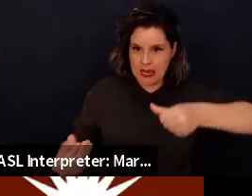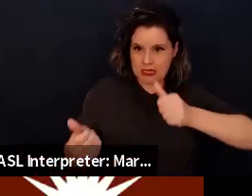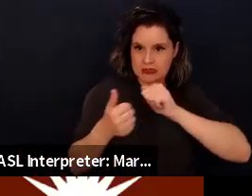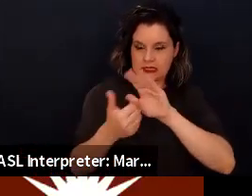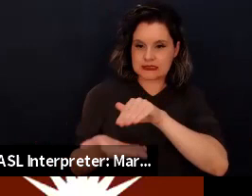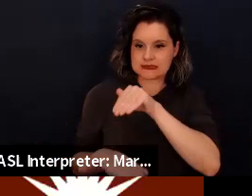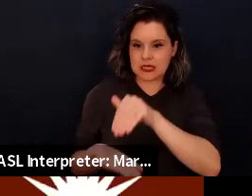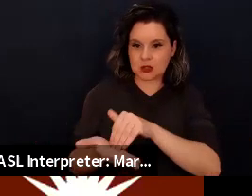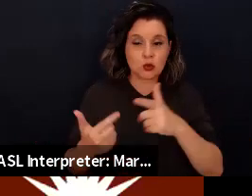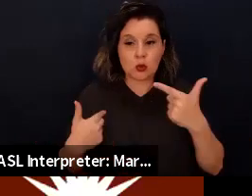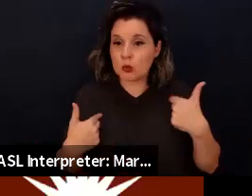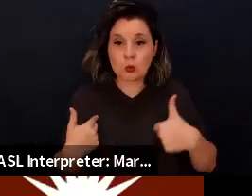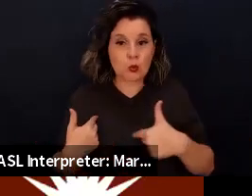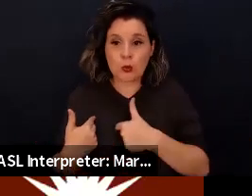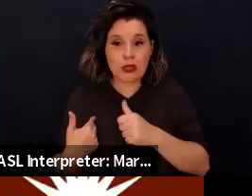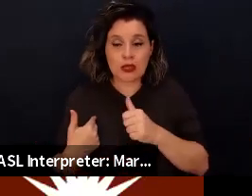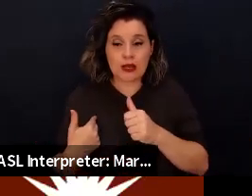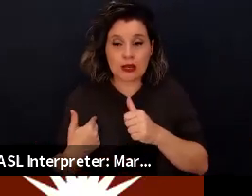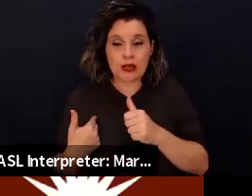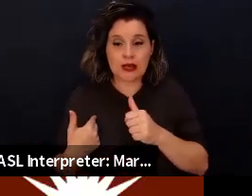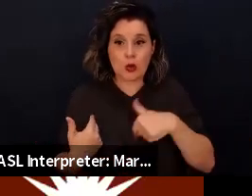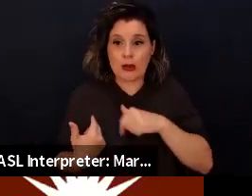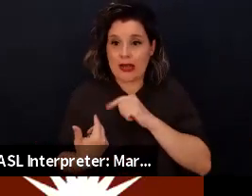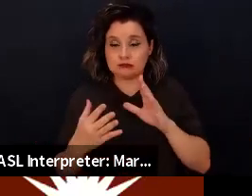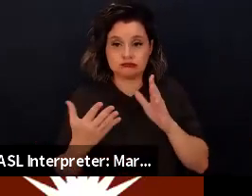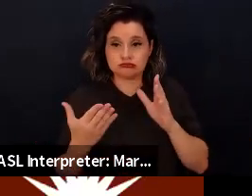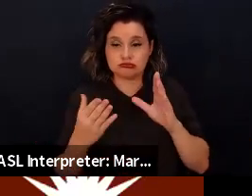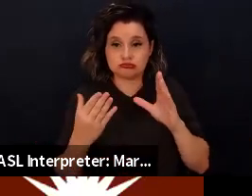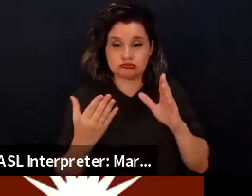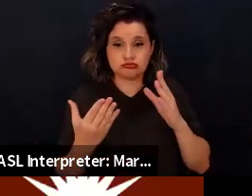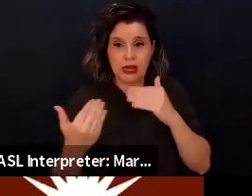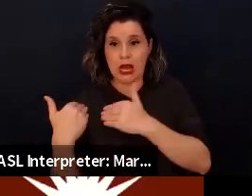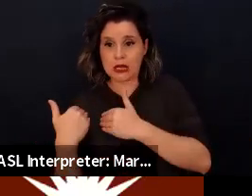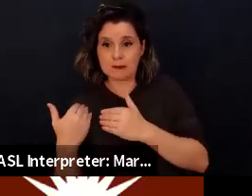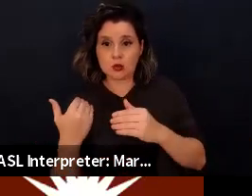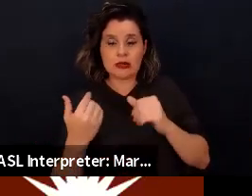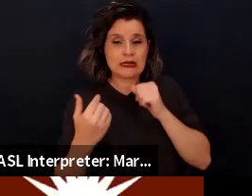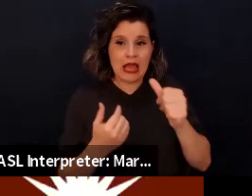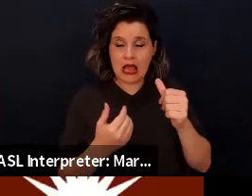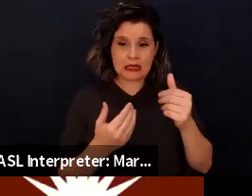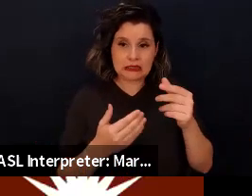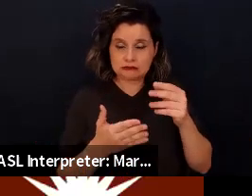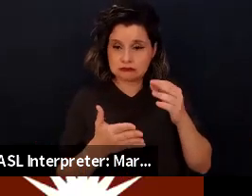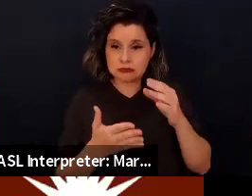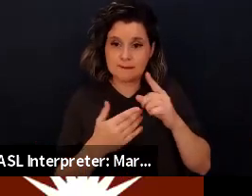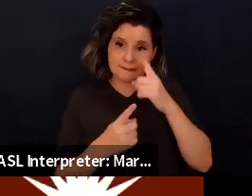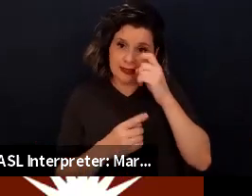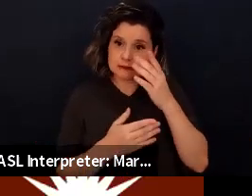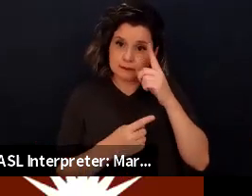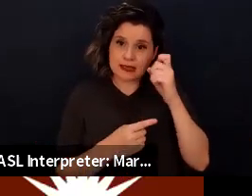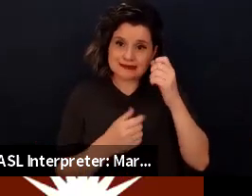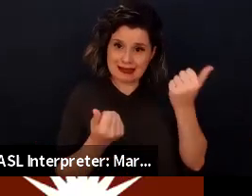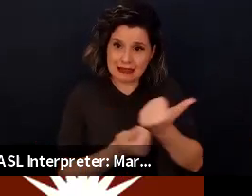nos están dando o no nos están dando cuenta, no nos están rindiendo cuentas, especialmente porque parte de toda